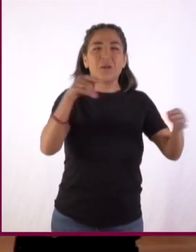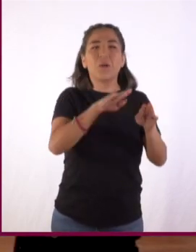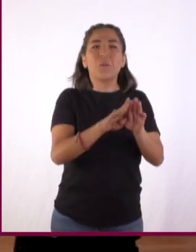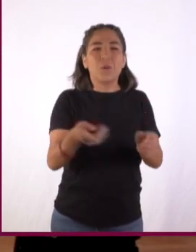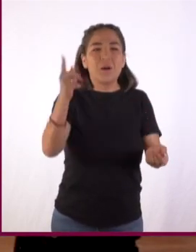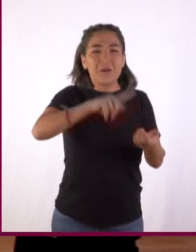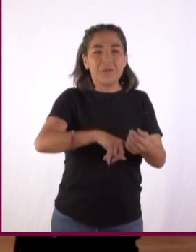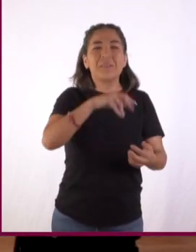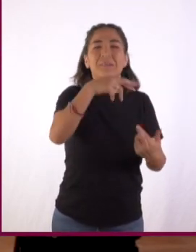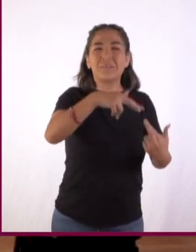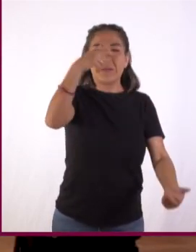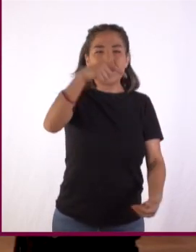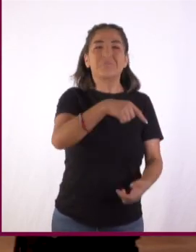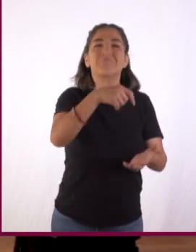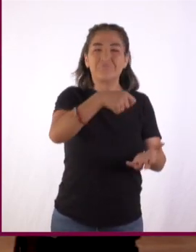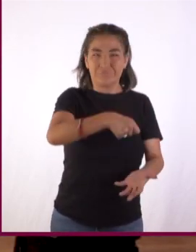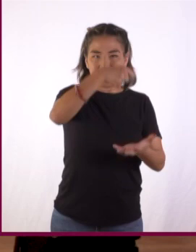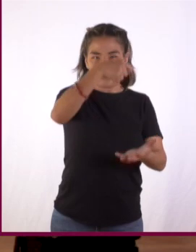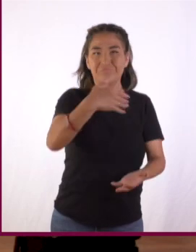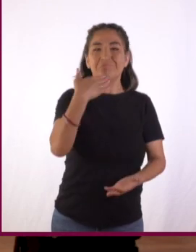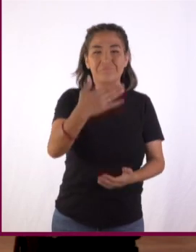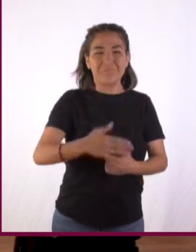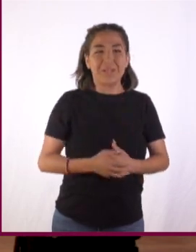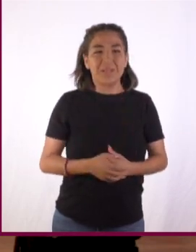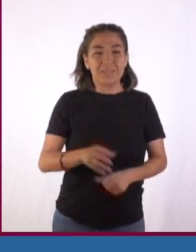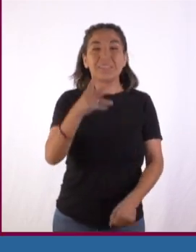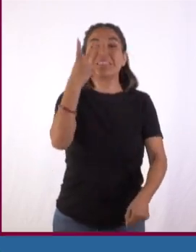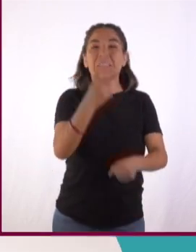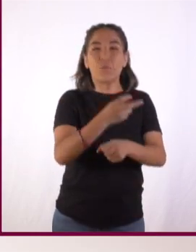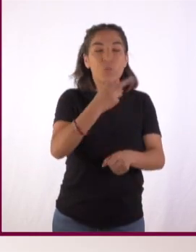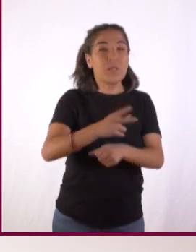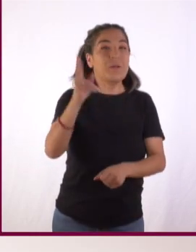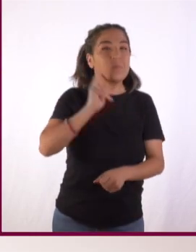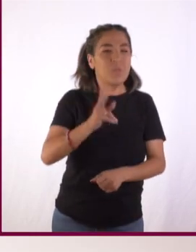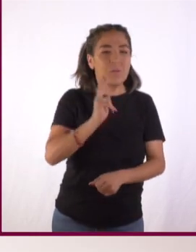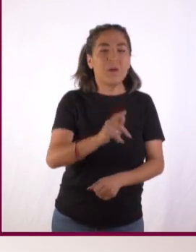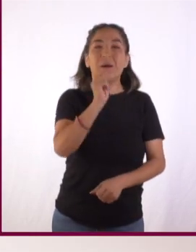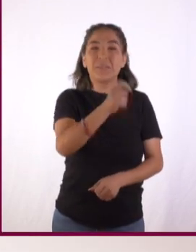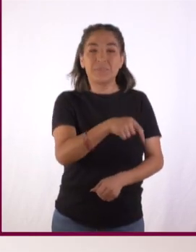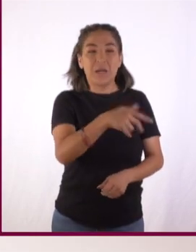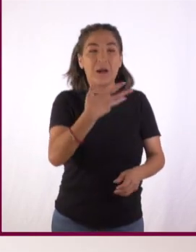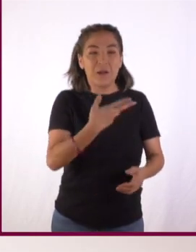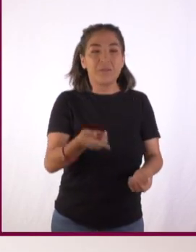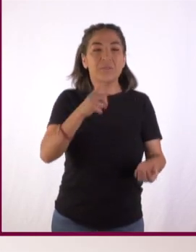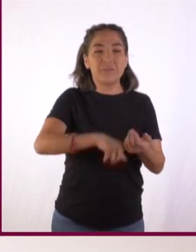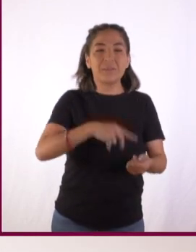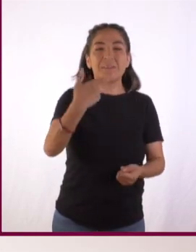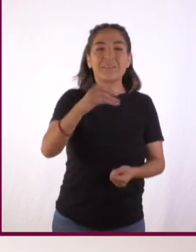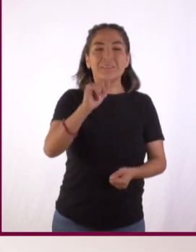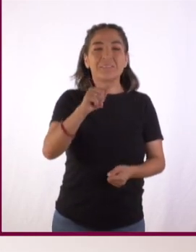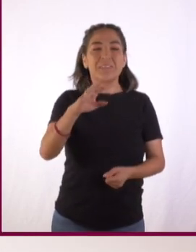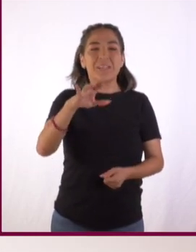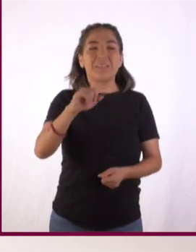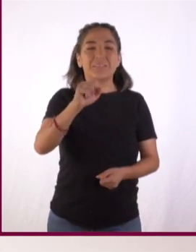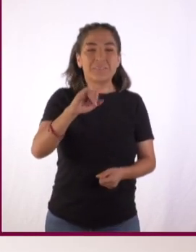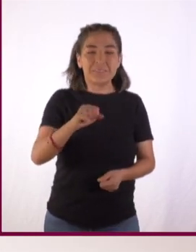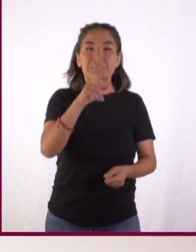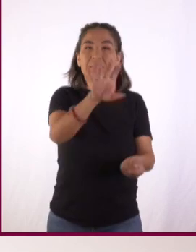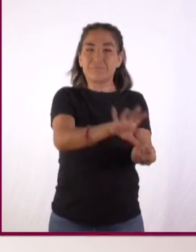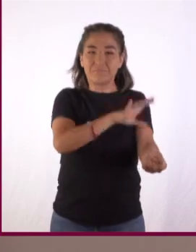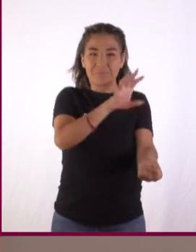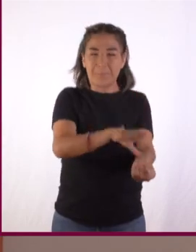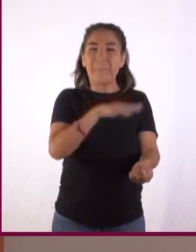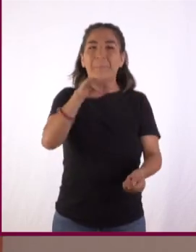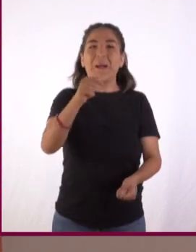banda para hacer ejercicio existe histéresis elástica. Nuestro segundo experimento será para corroborar que existe la histéresis